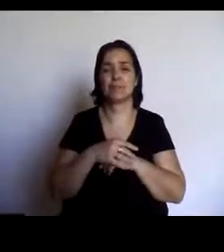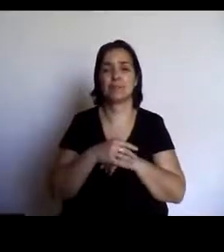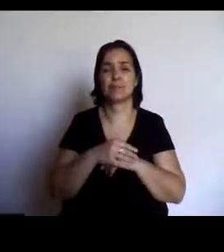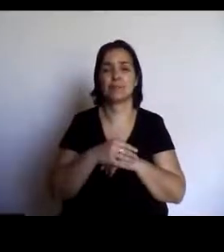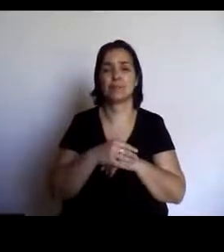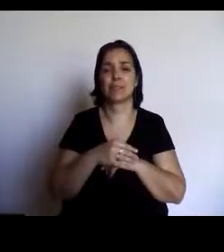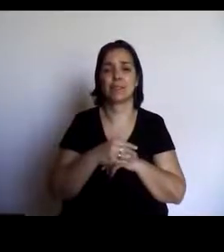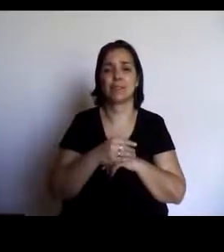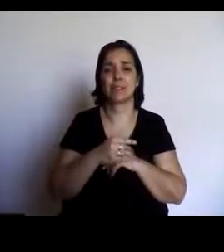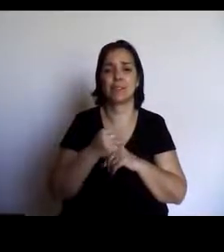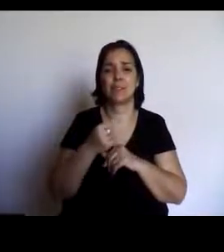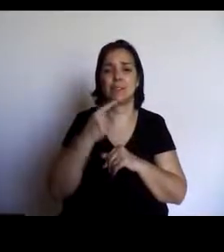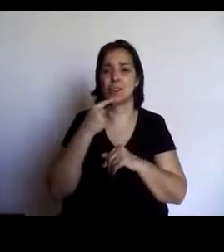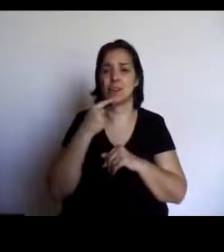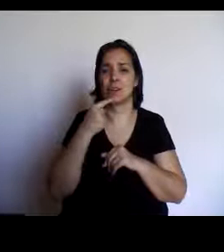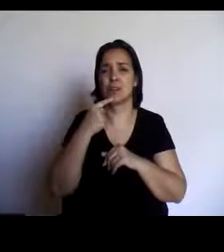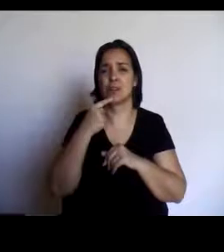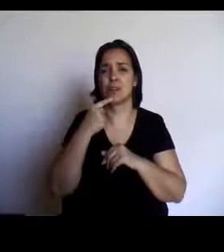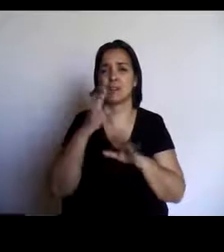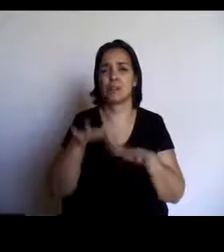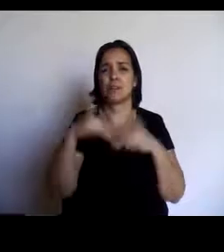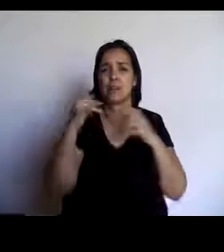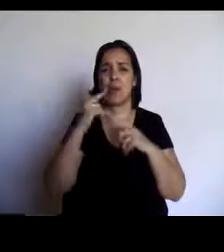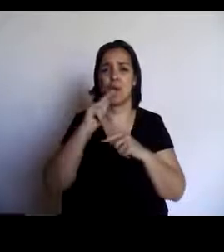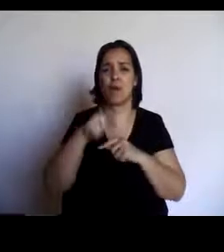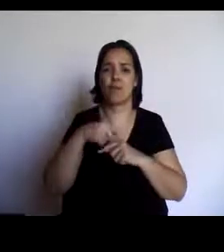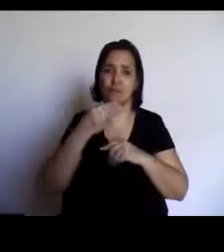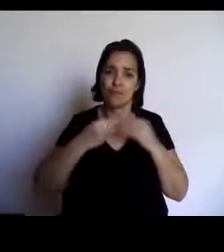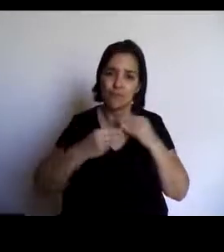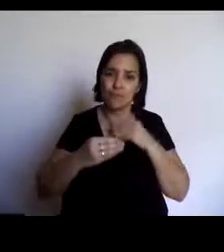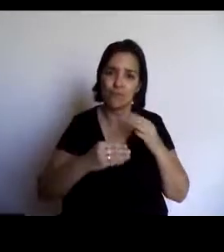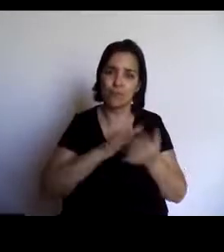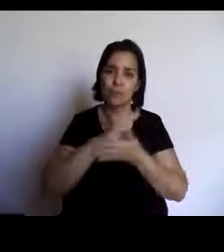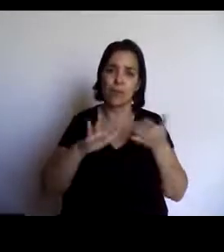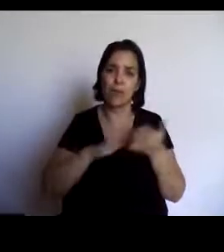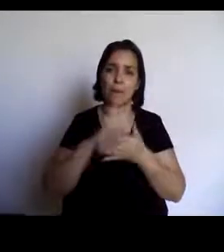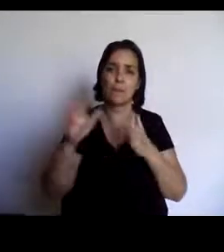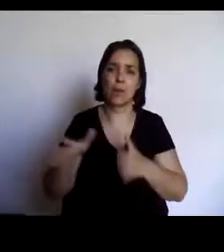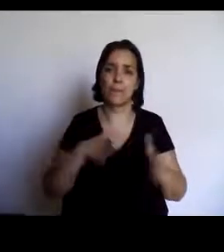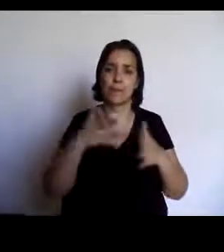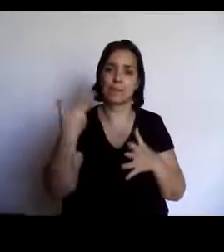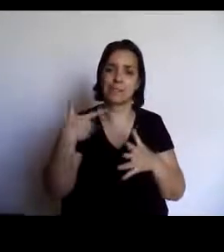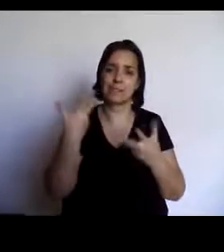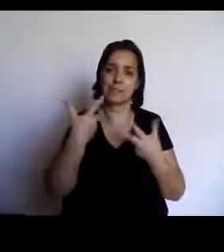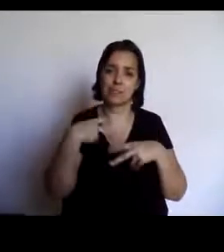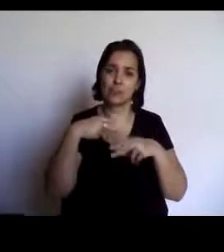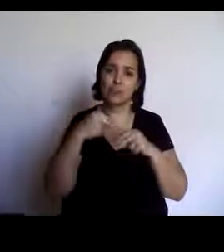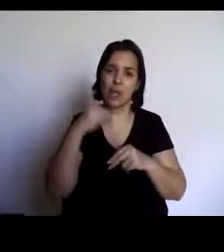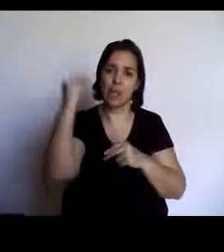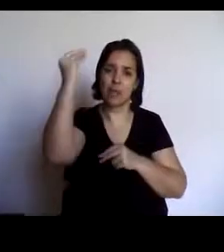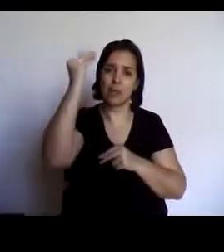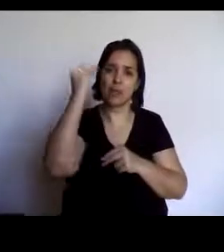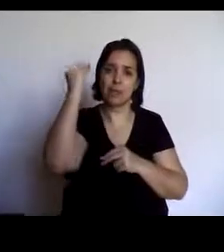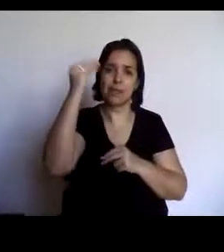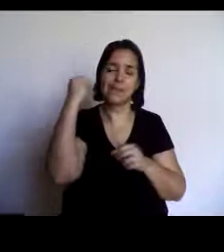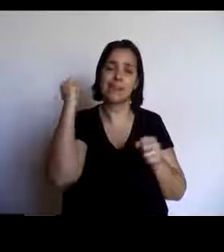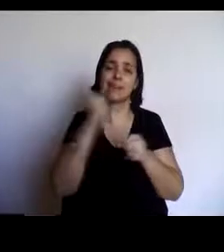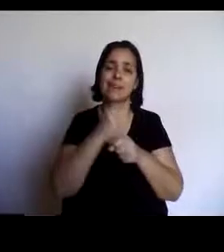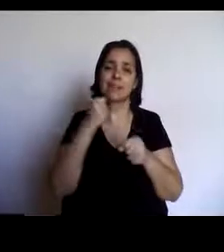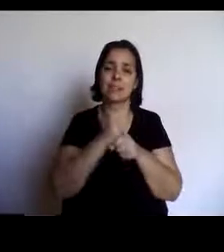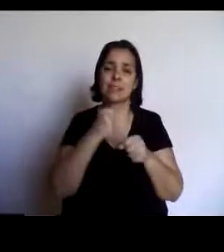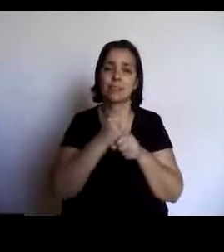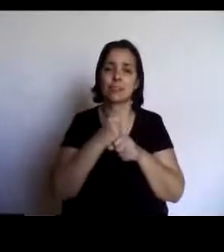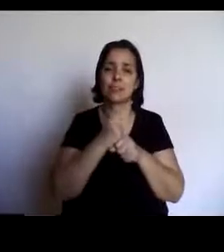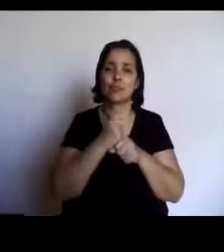sabéis, abordaremos en seminarios futuros. Es momento, por tanto, ya concluyo con esta reflexión, de trabajar de